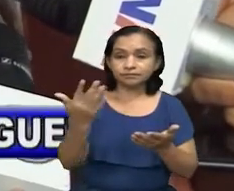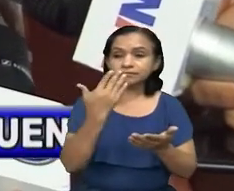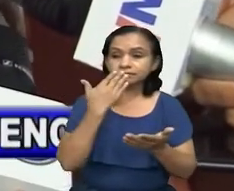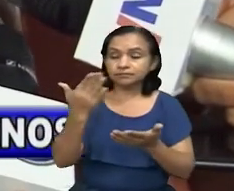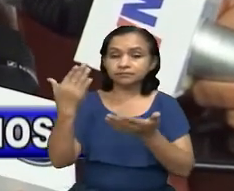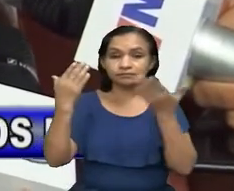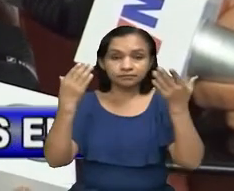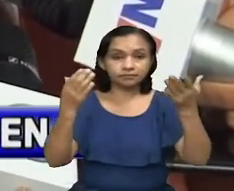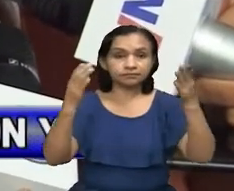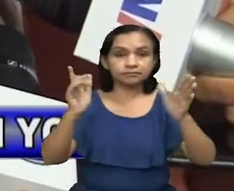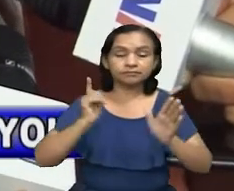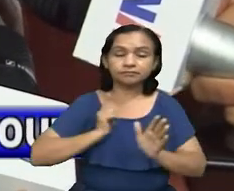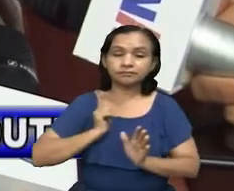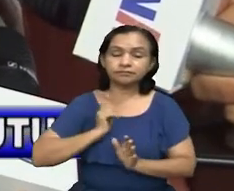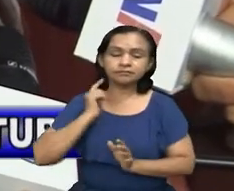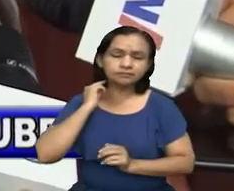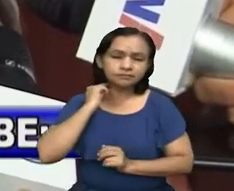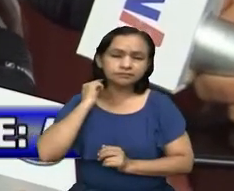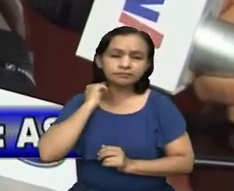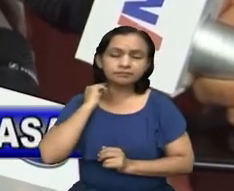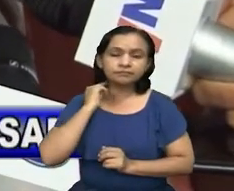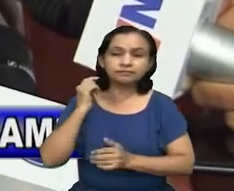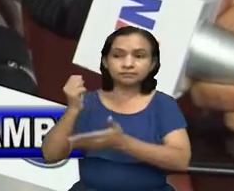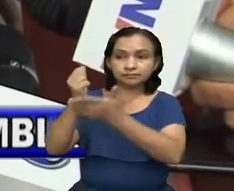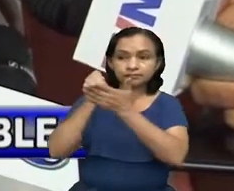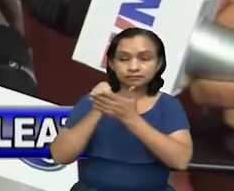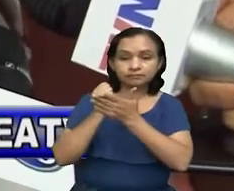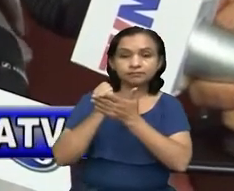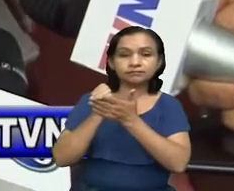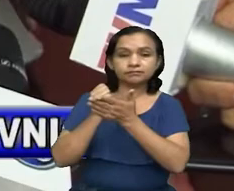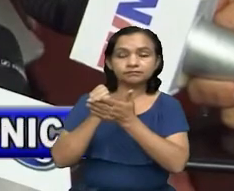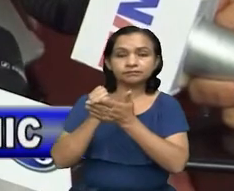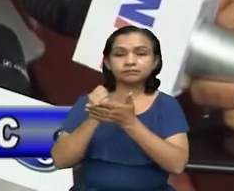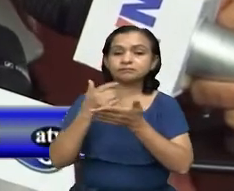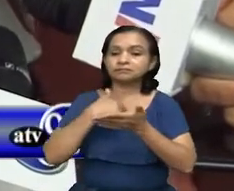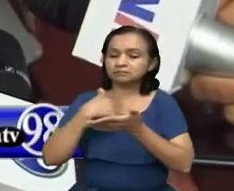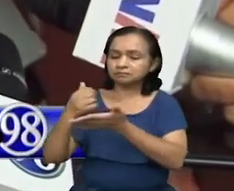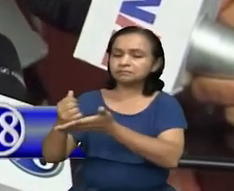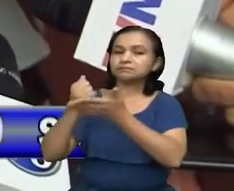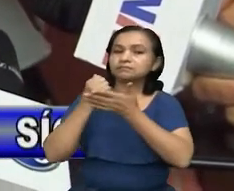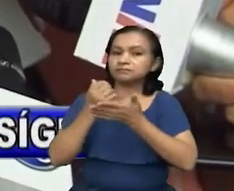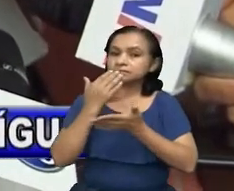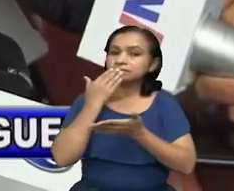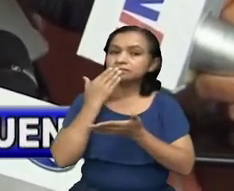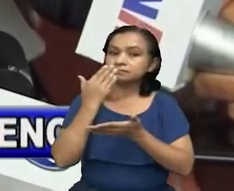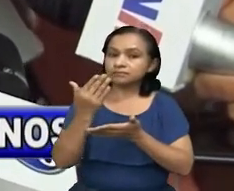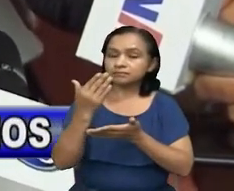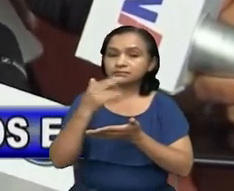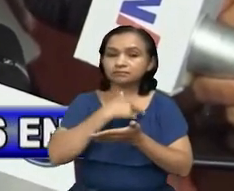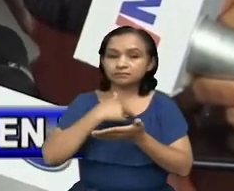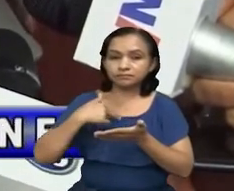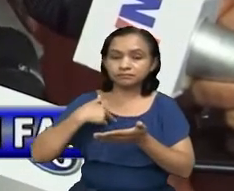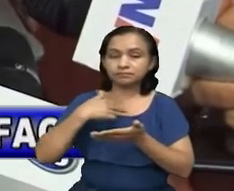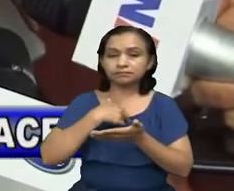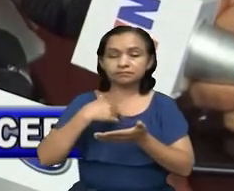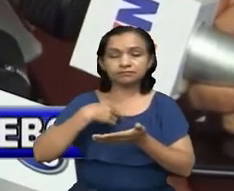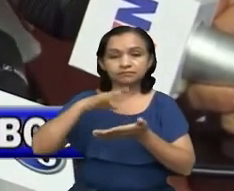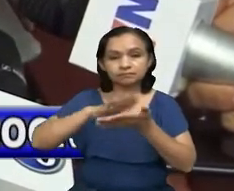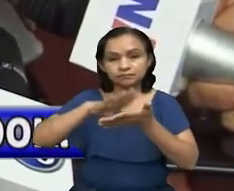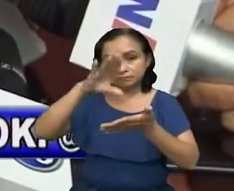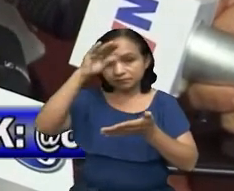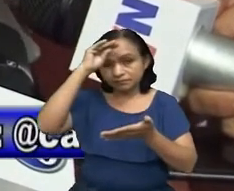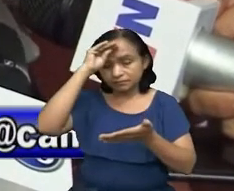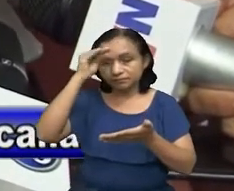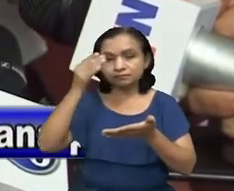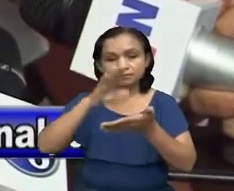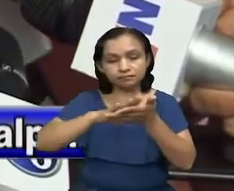¿verdad?, que siempre se están dando, nosotros pues nos ha favorecido porque hemos enriquecido nuestros conocimientos y